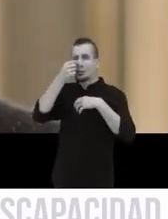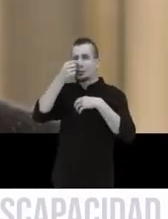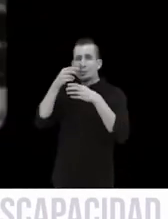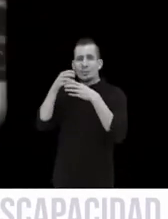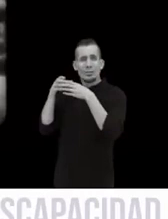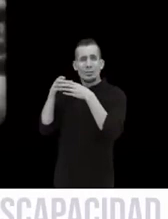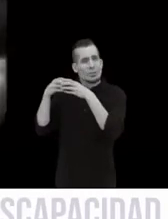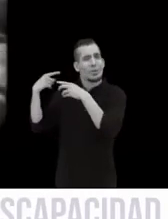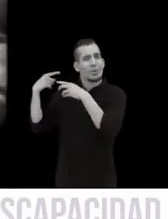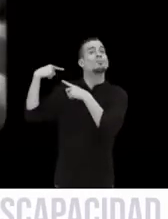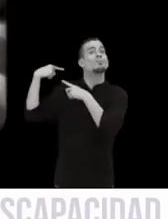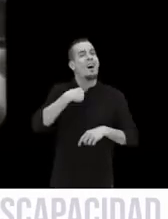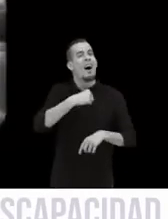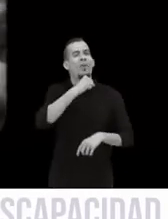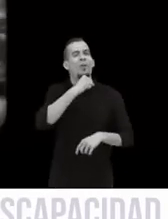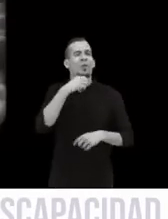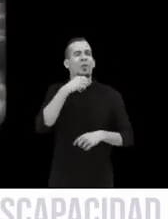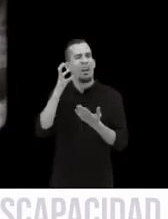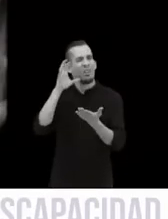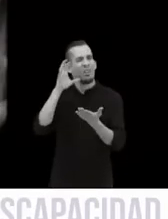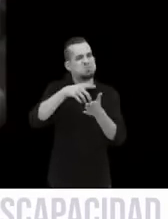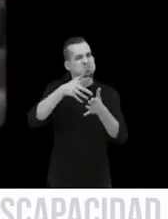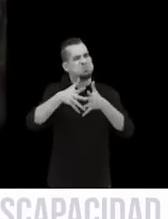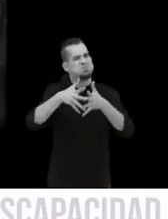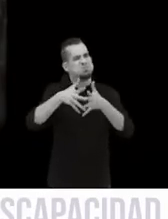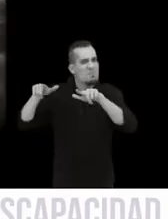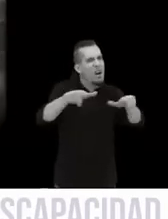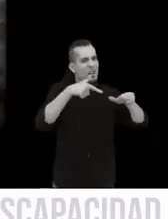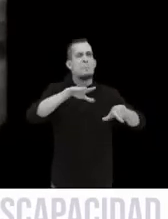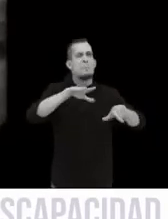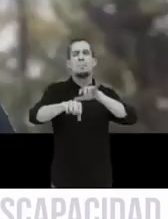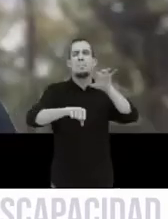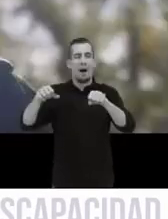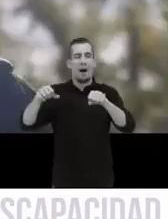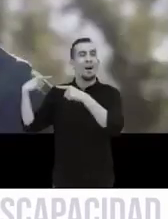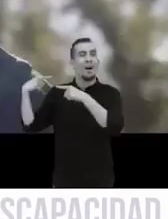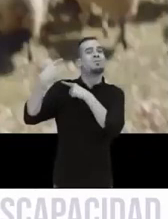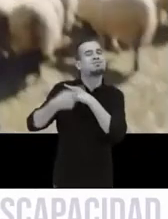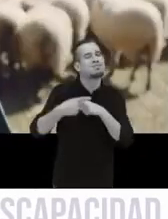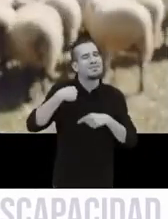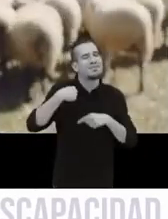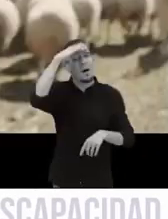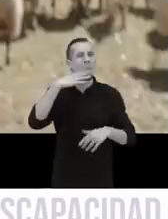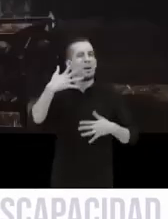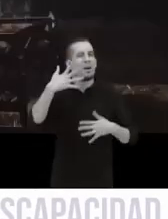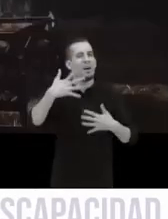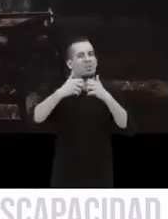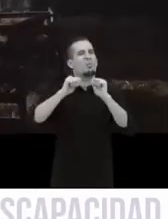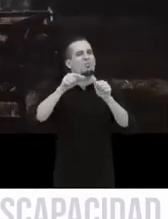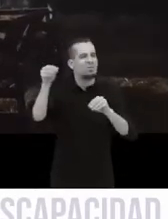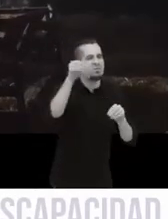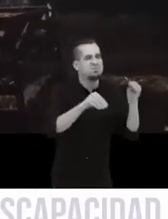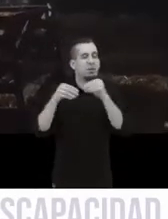ovejas mi abuelo amplió el establo y compró las parcelas mi padre pues el que empezaba a